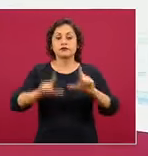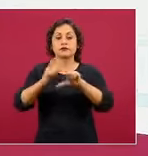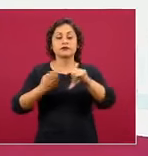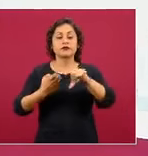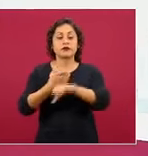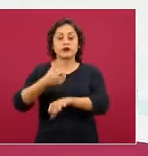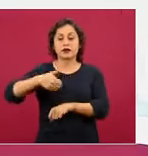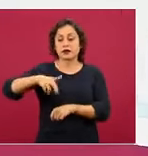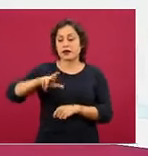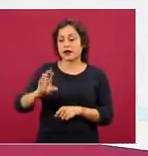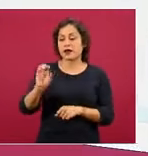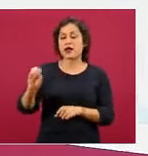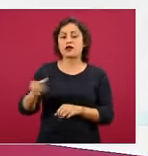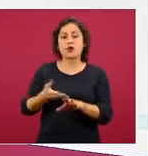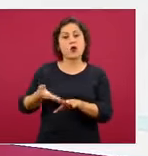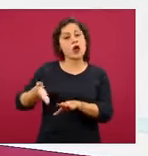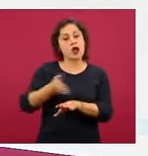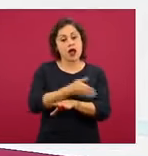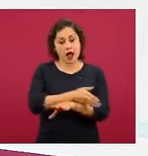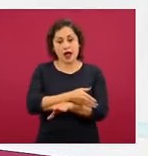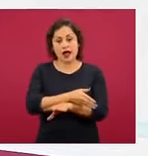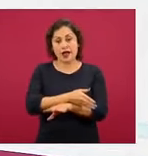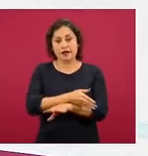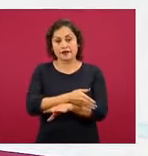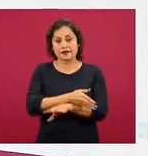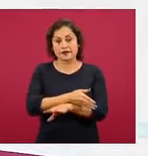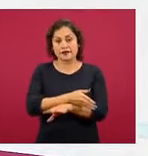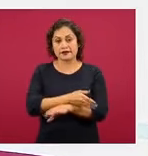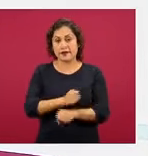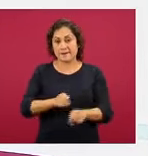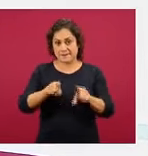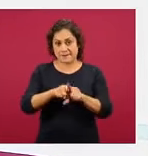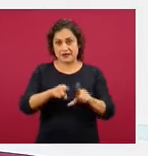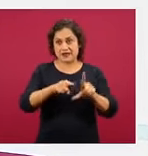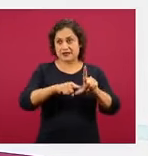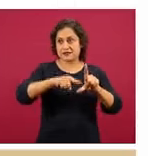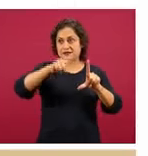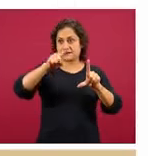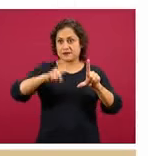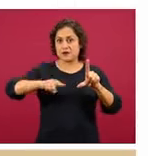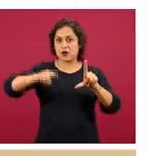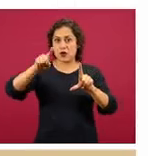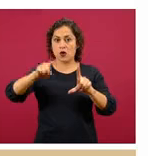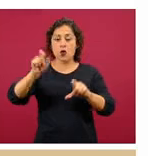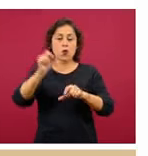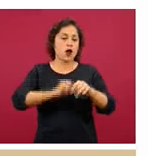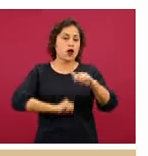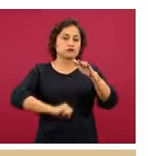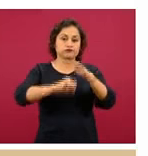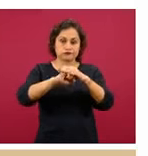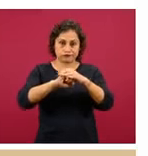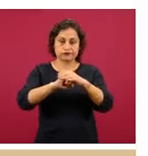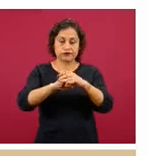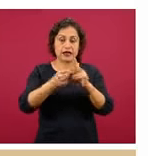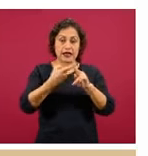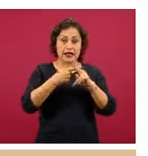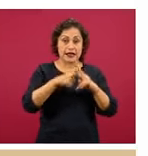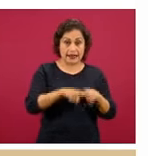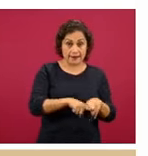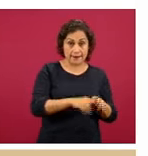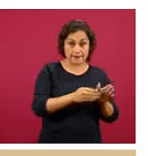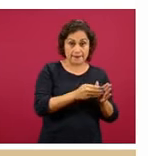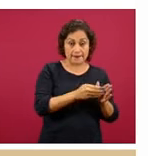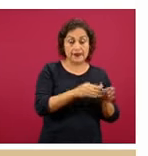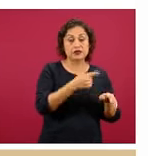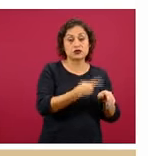después de una curva también muy similar a lo que vemos en la curva epidémica, que tuvo un primer brote y después un